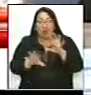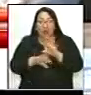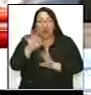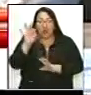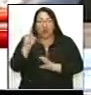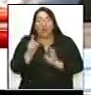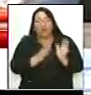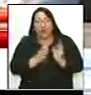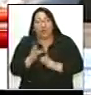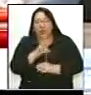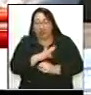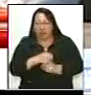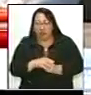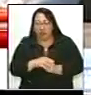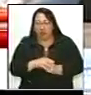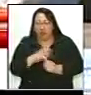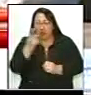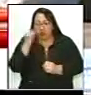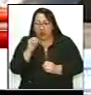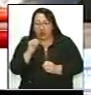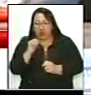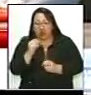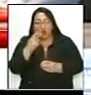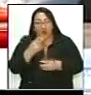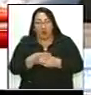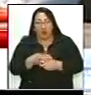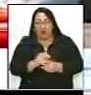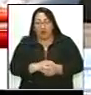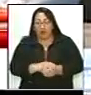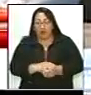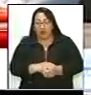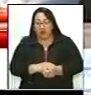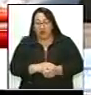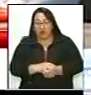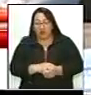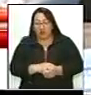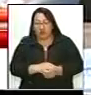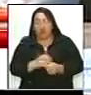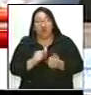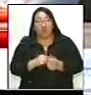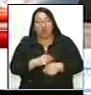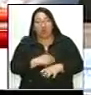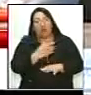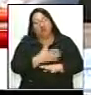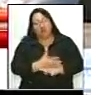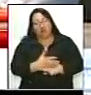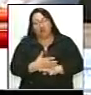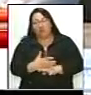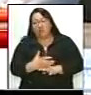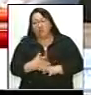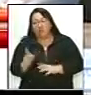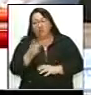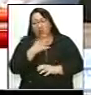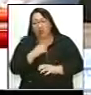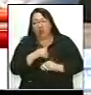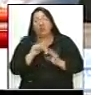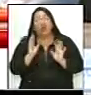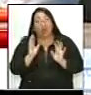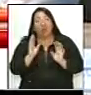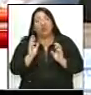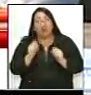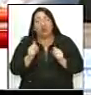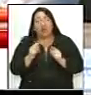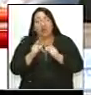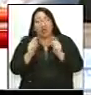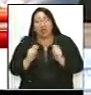un plan de gobierno, una ideología y un nombre de partido. En el transcurso de la vida política no les gusta. Ya pues, el tribunal